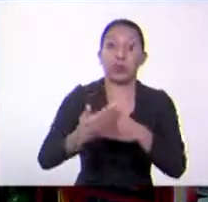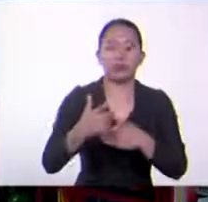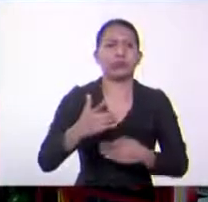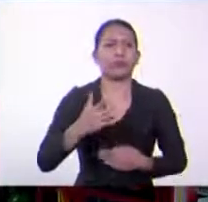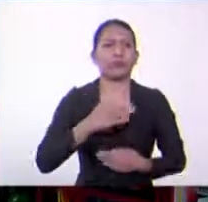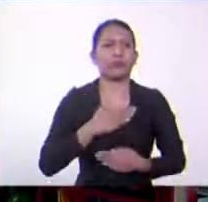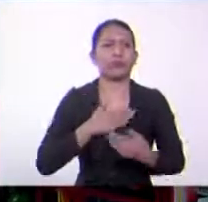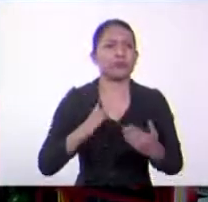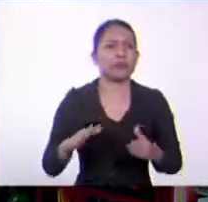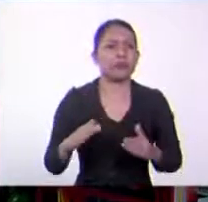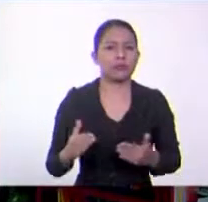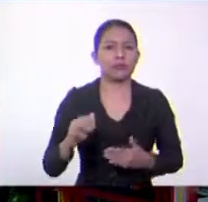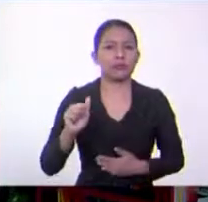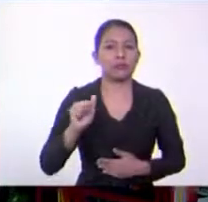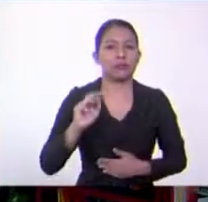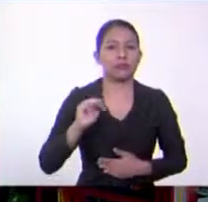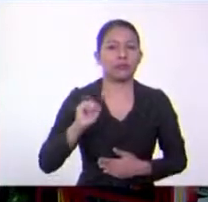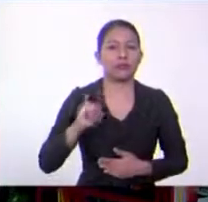las amidas.